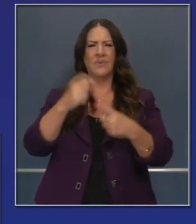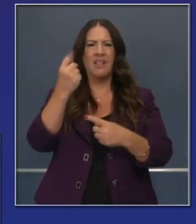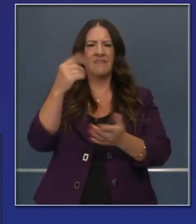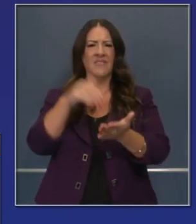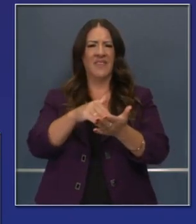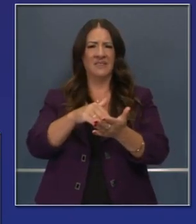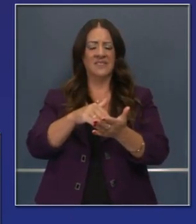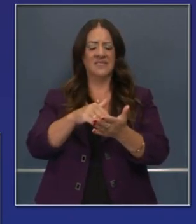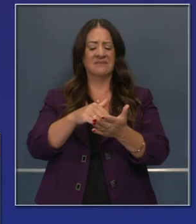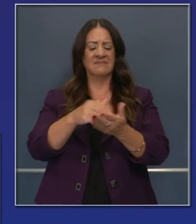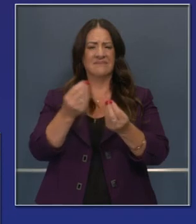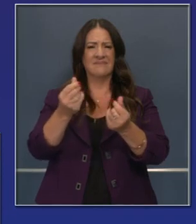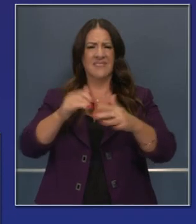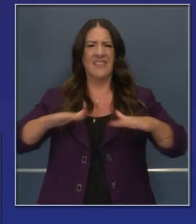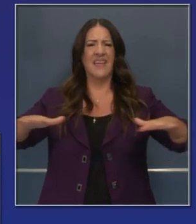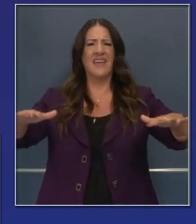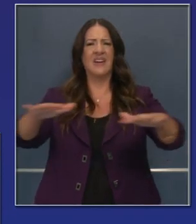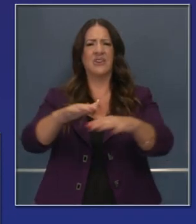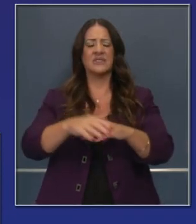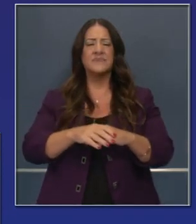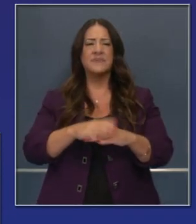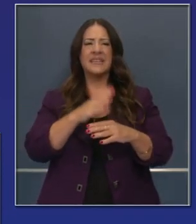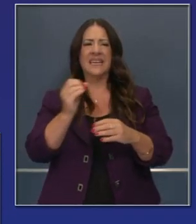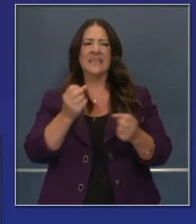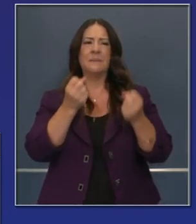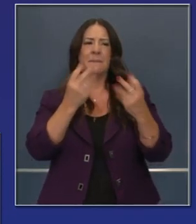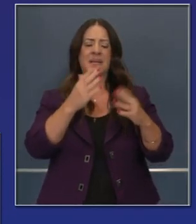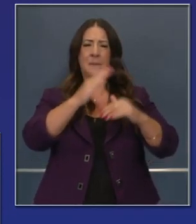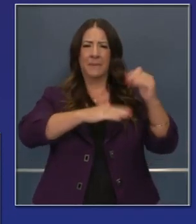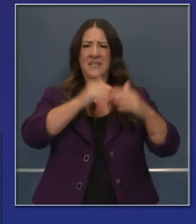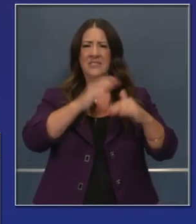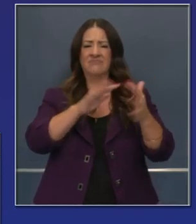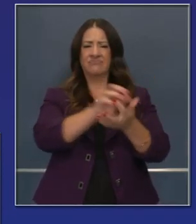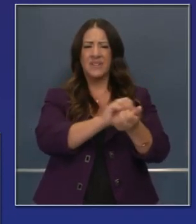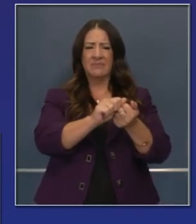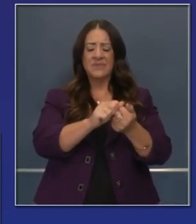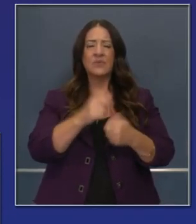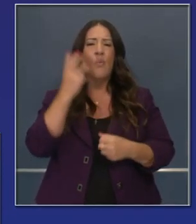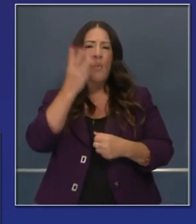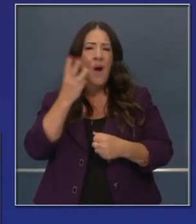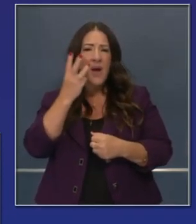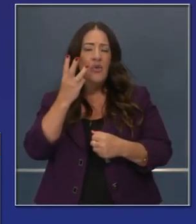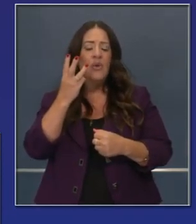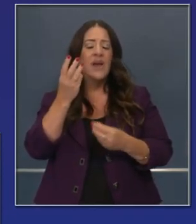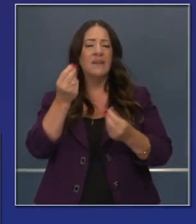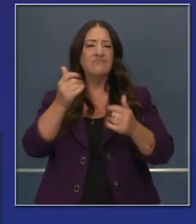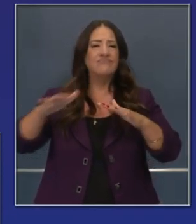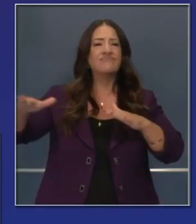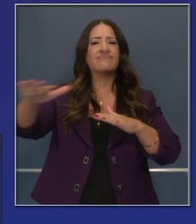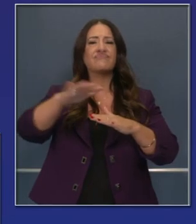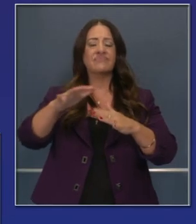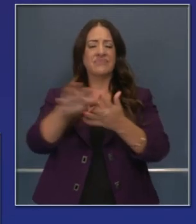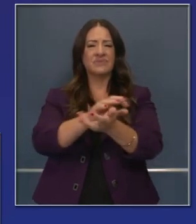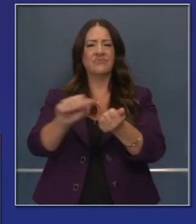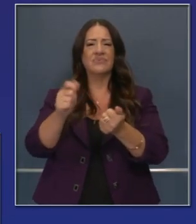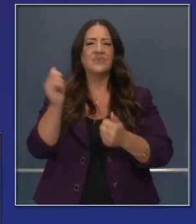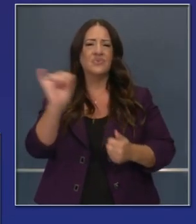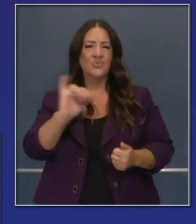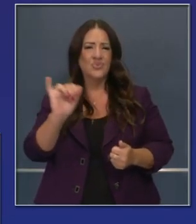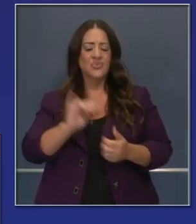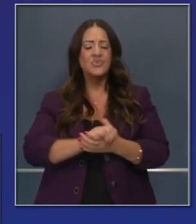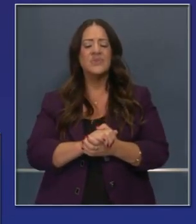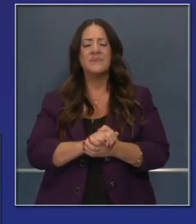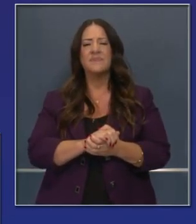a 11.000 acres. Una cifra considerable de estructuras fueron dañadas, viñedos, otras estructuras en el